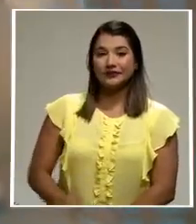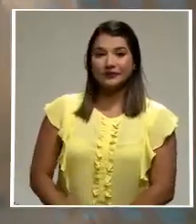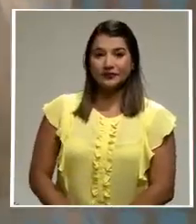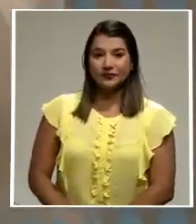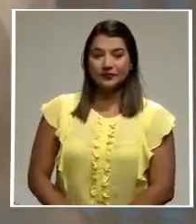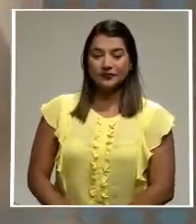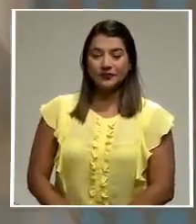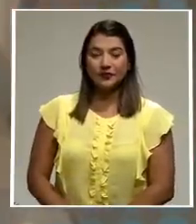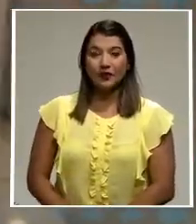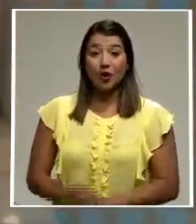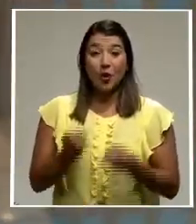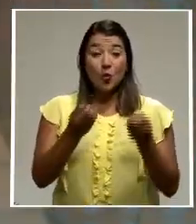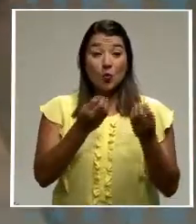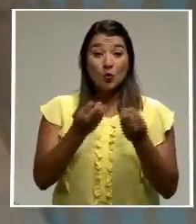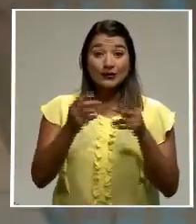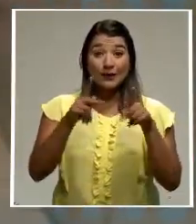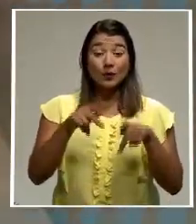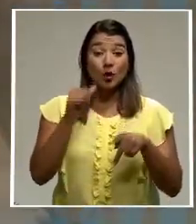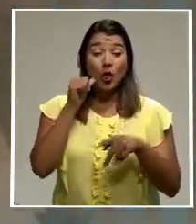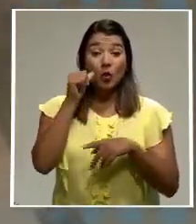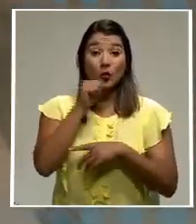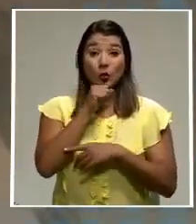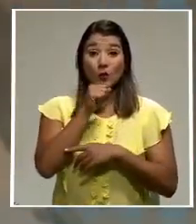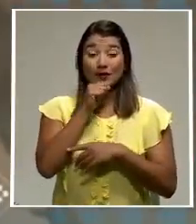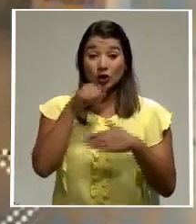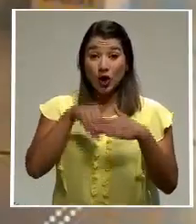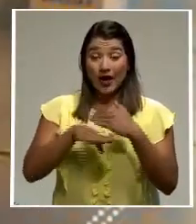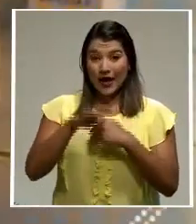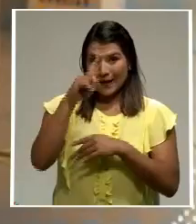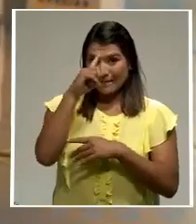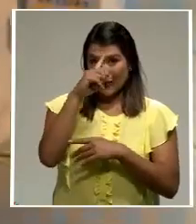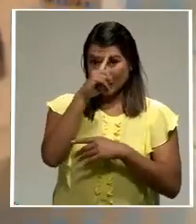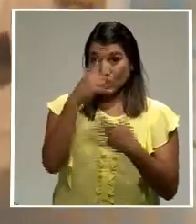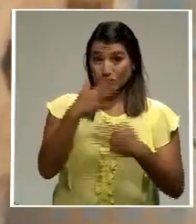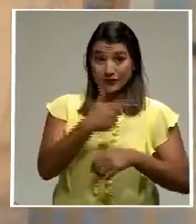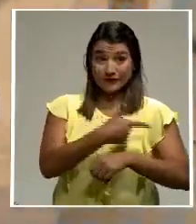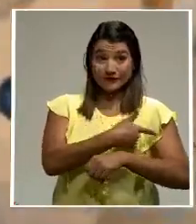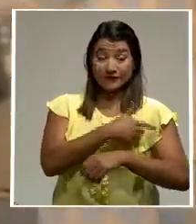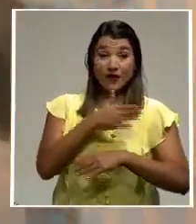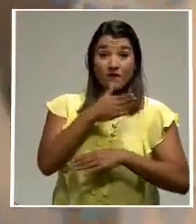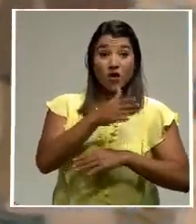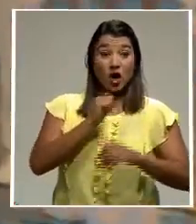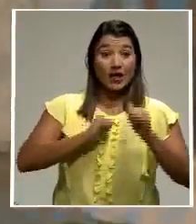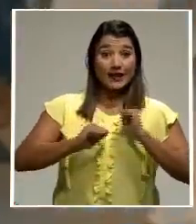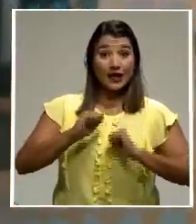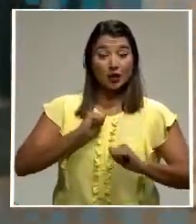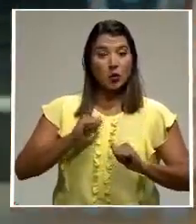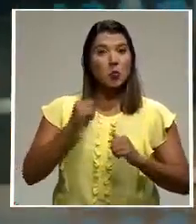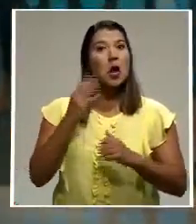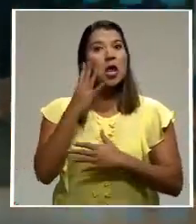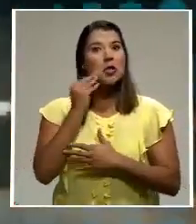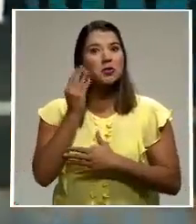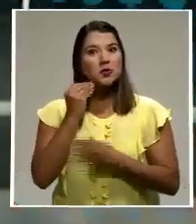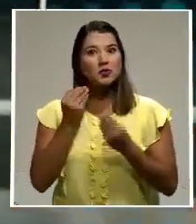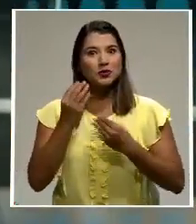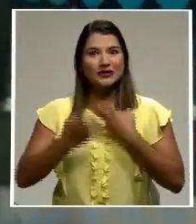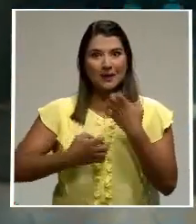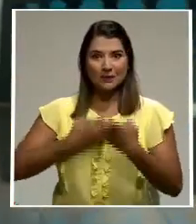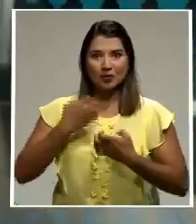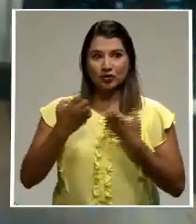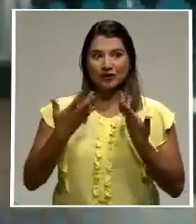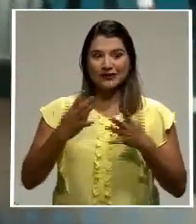Un centenar de ancianos de varias residencias en Madrid, recién vacunados, asistieron al teatro, una experiencia emocionante para estos pioneros de la